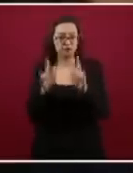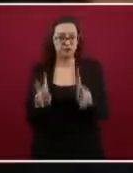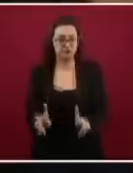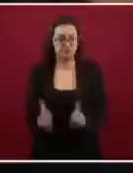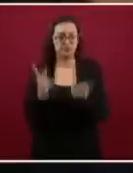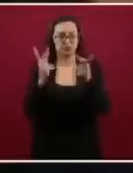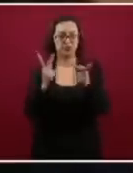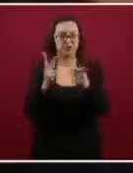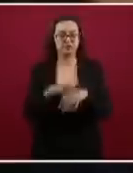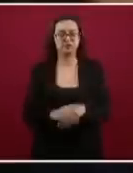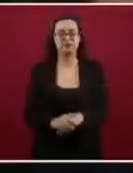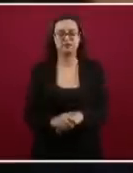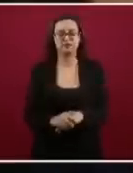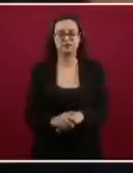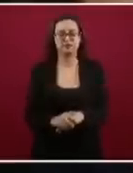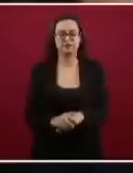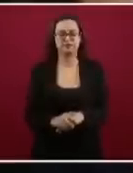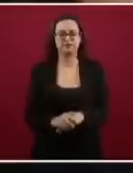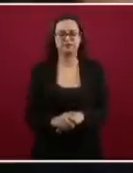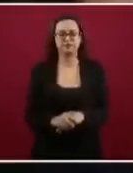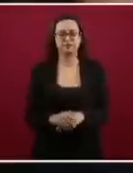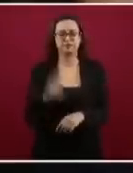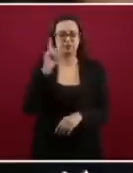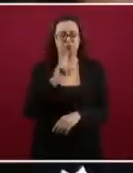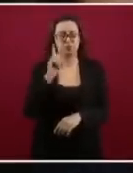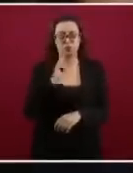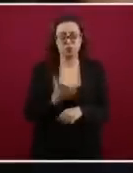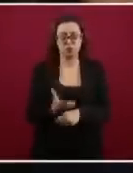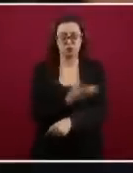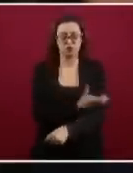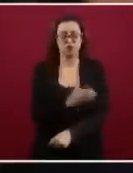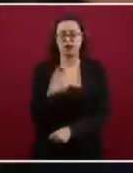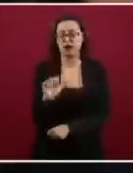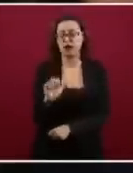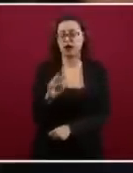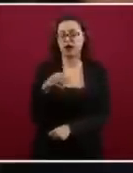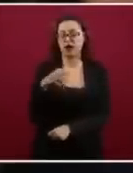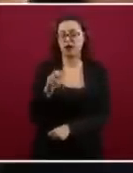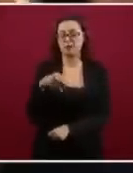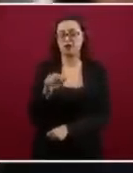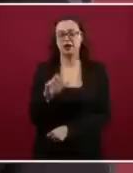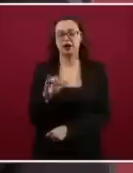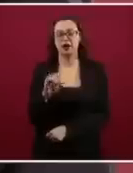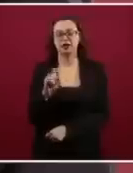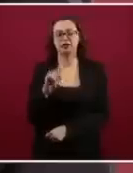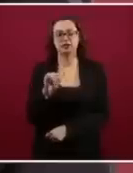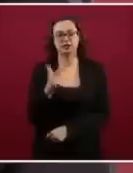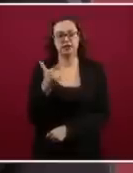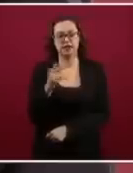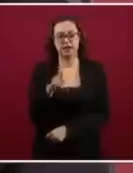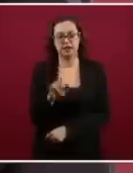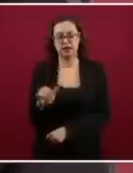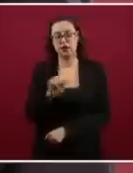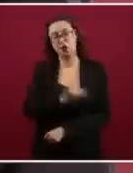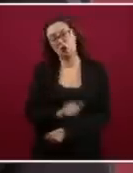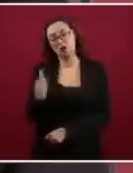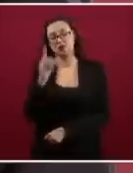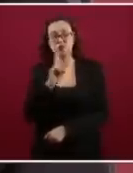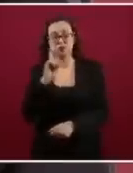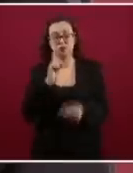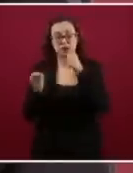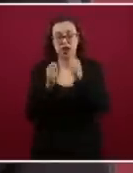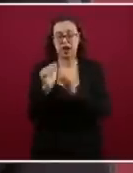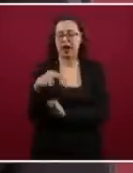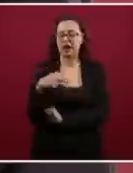En el programa de la compañera Carmen Aristegui, Ana Lilia Herrera, otra gran periodista, da